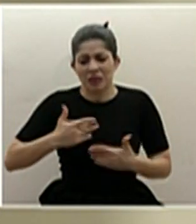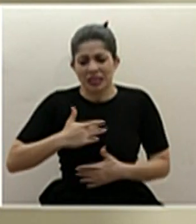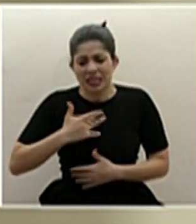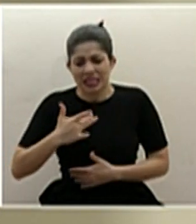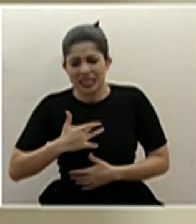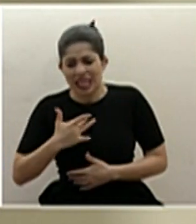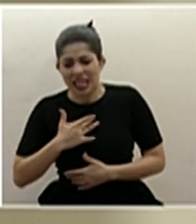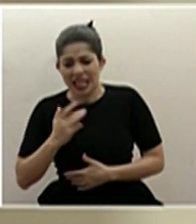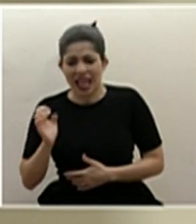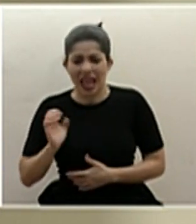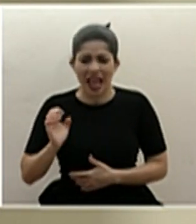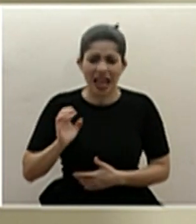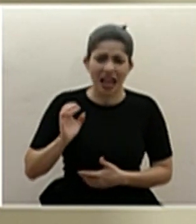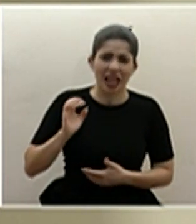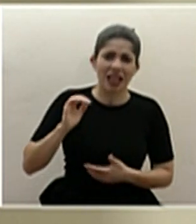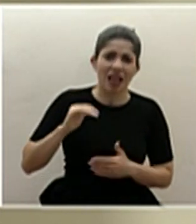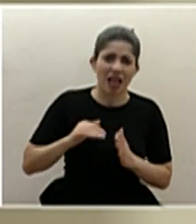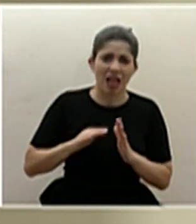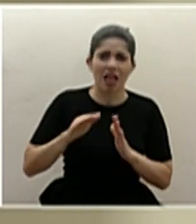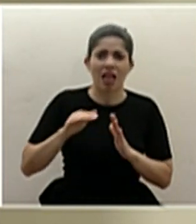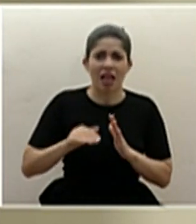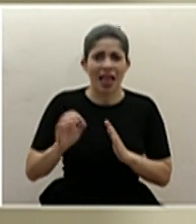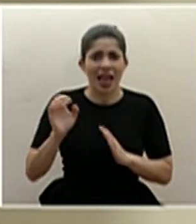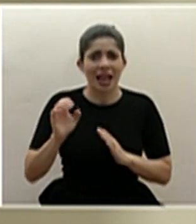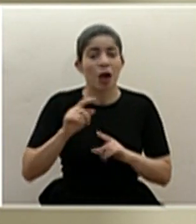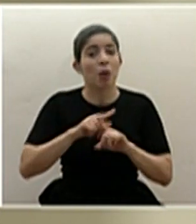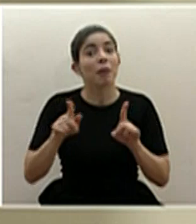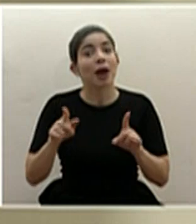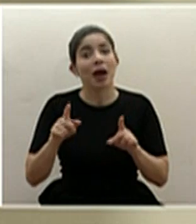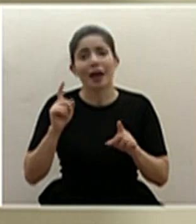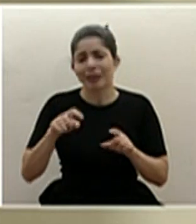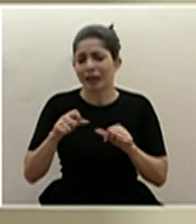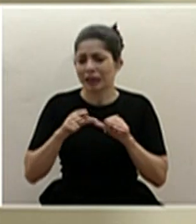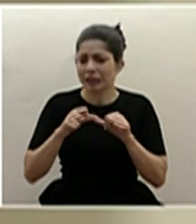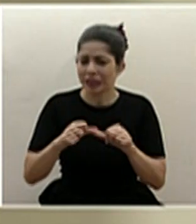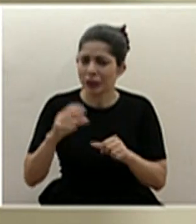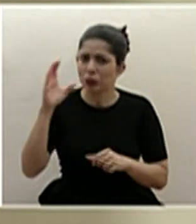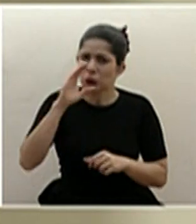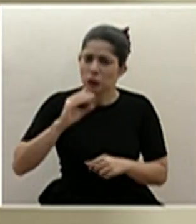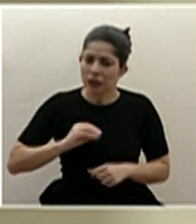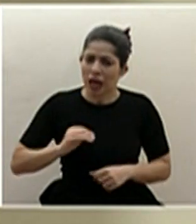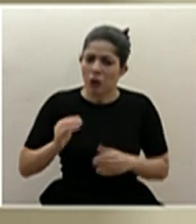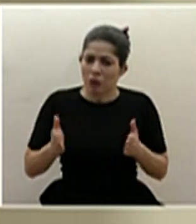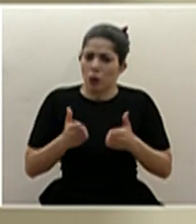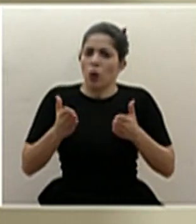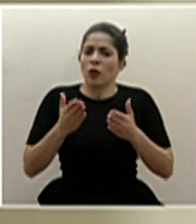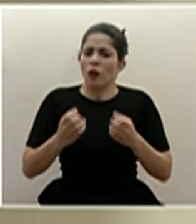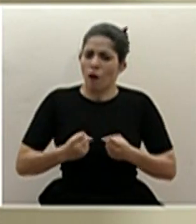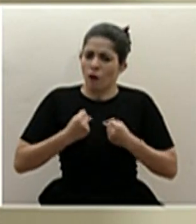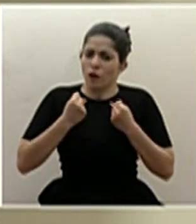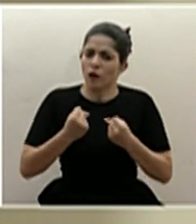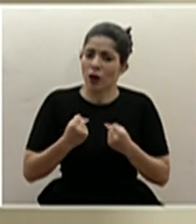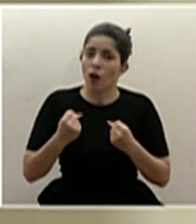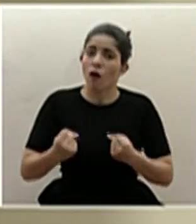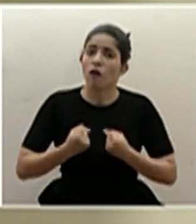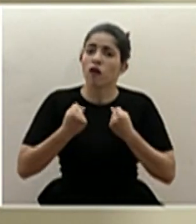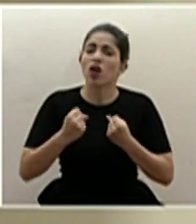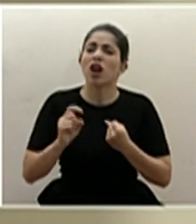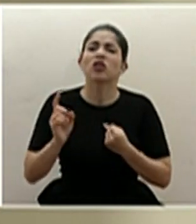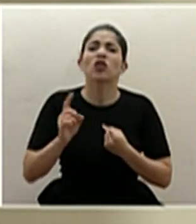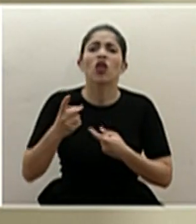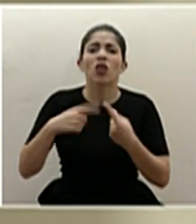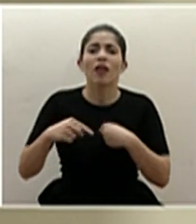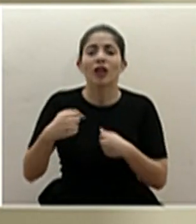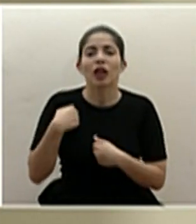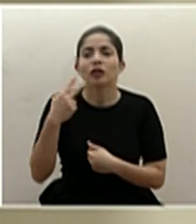¿verdad?, que las energías, pues, no son las mismas, pero en eso hay que estar en esto, hay que estarse recargando constantemente, hay que estar agarrando fuerzas, y muchas de esas fuerzas justamente es lo que yo